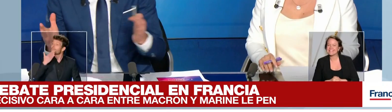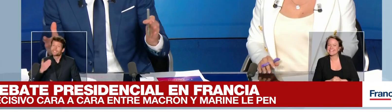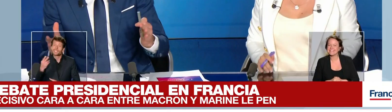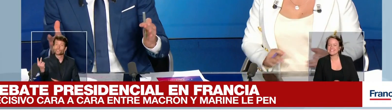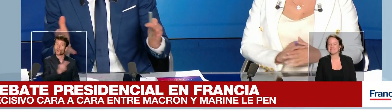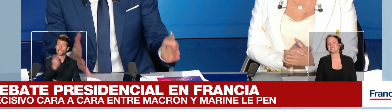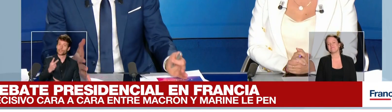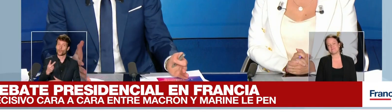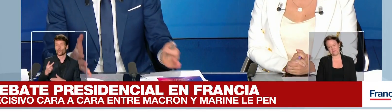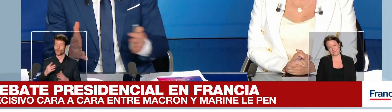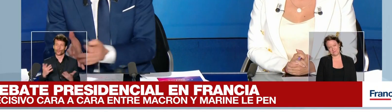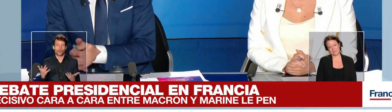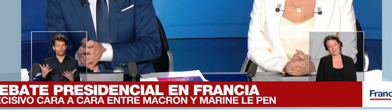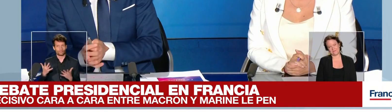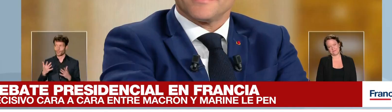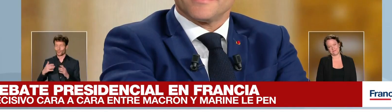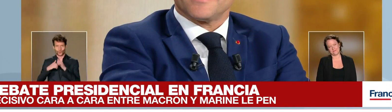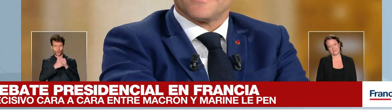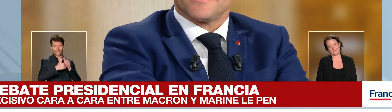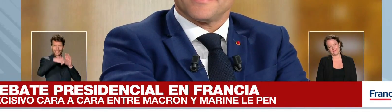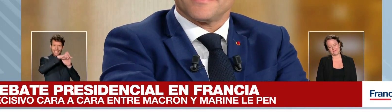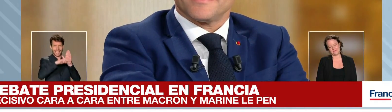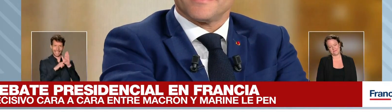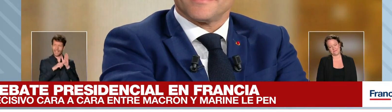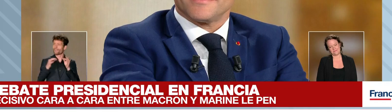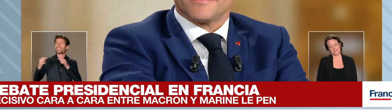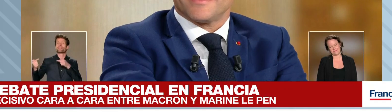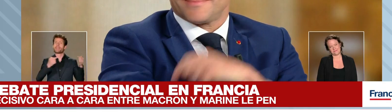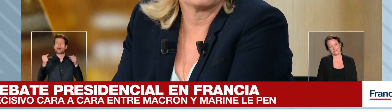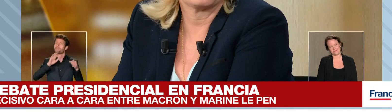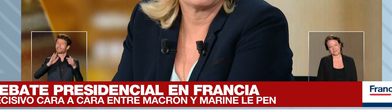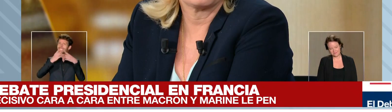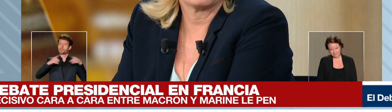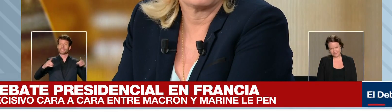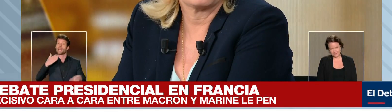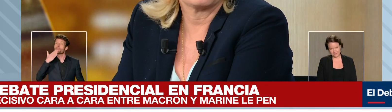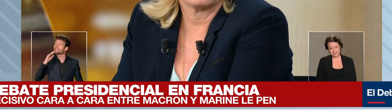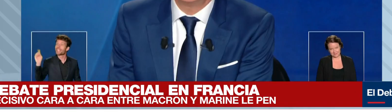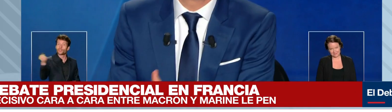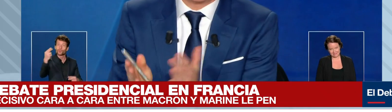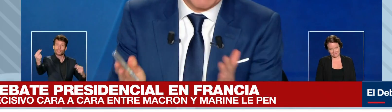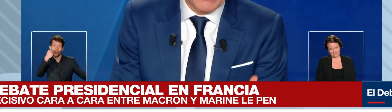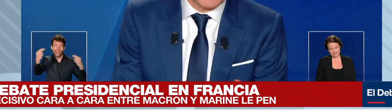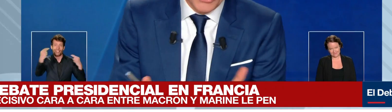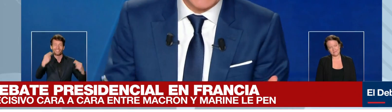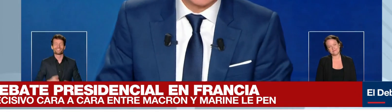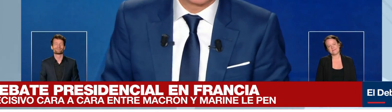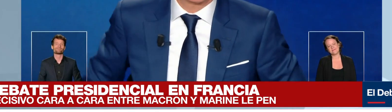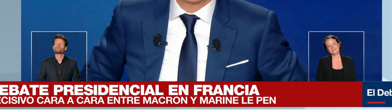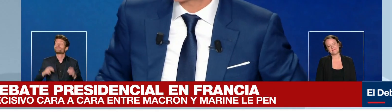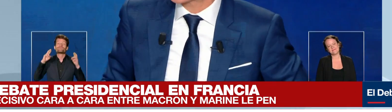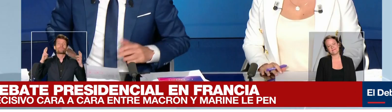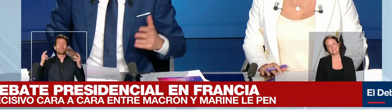Lea. Gracias a ustedes dos por haber respetado el espíritu y las reglas de este debate democrático. Y gracias a todos ustedes por habernos seguido.